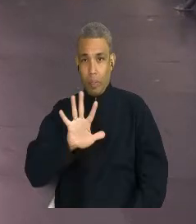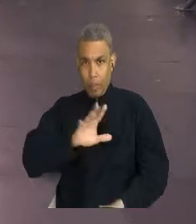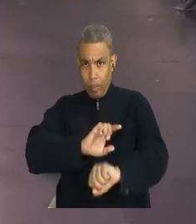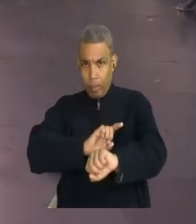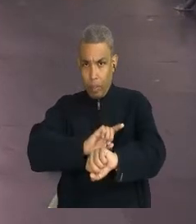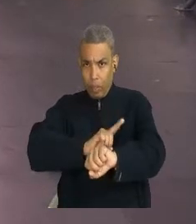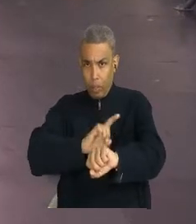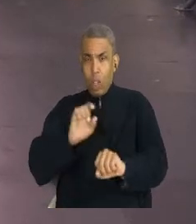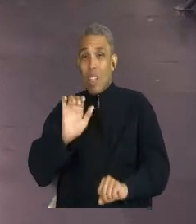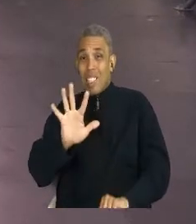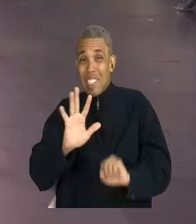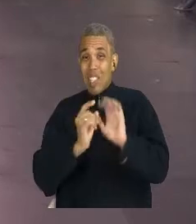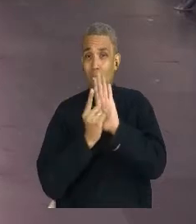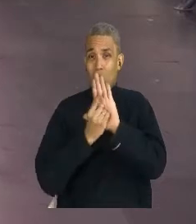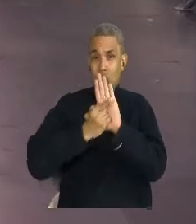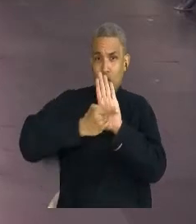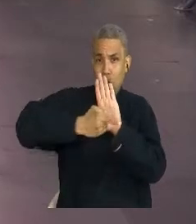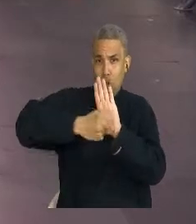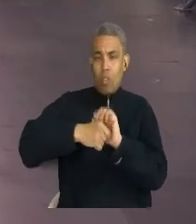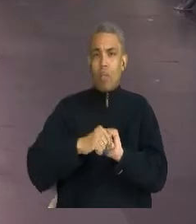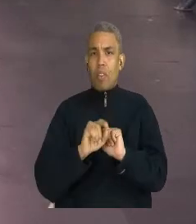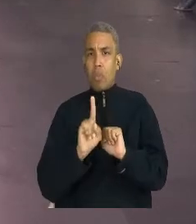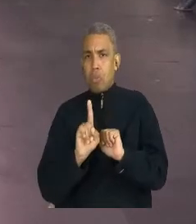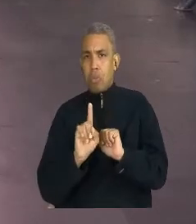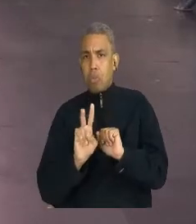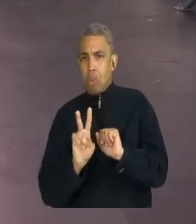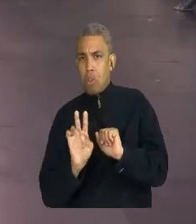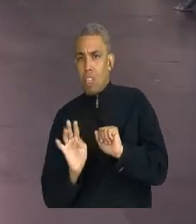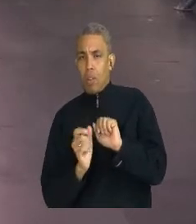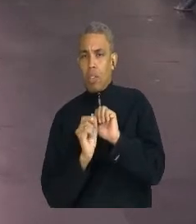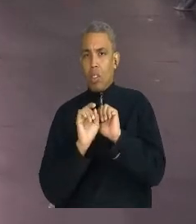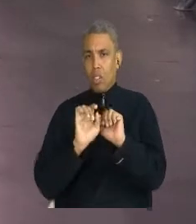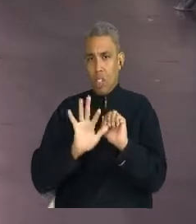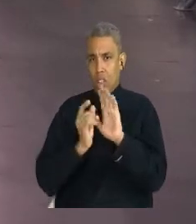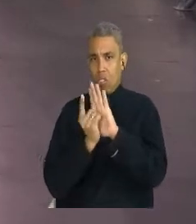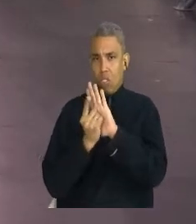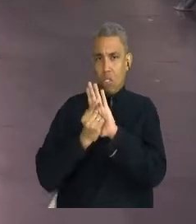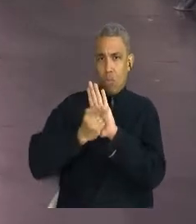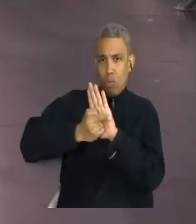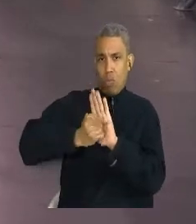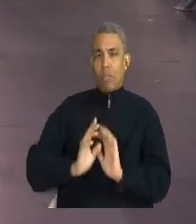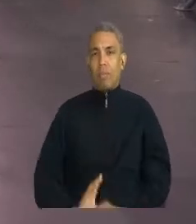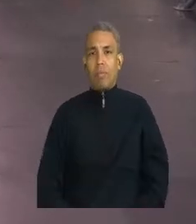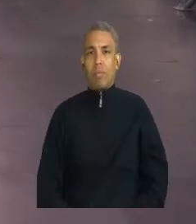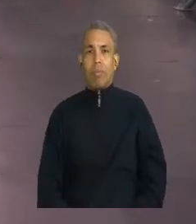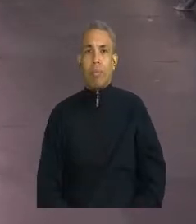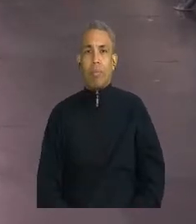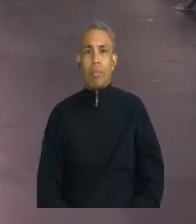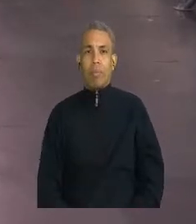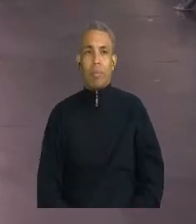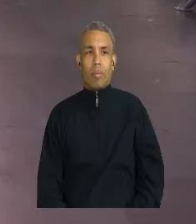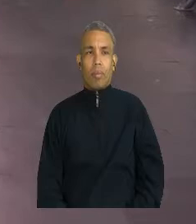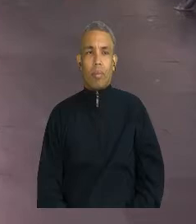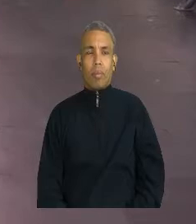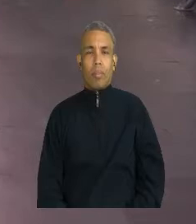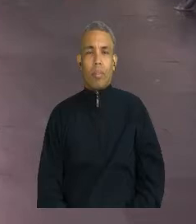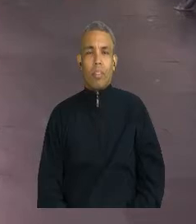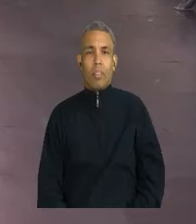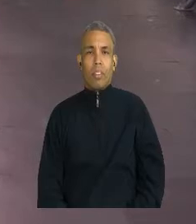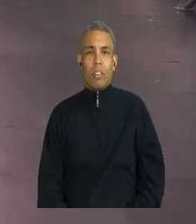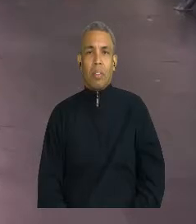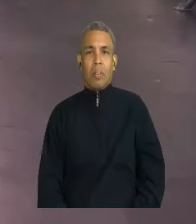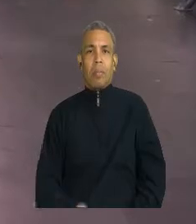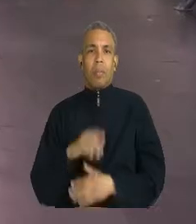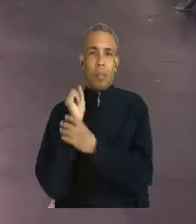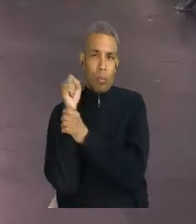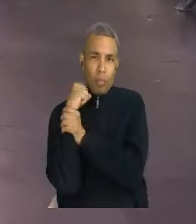1, 2, 3, 4, 5, muy bien, soltamos y empezamos a levantar las rodillas una y una para empezar a calentar